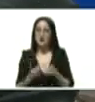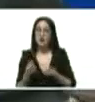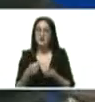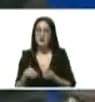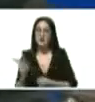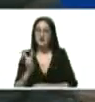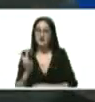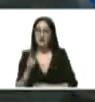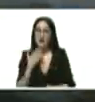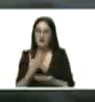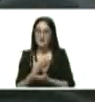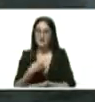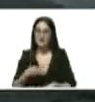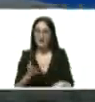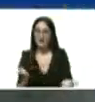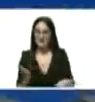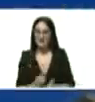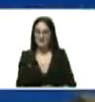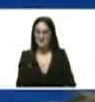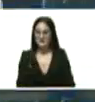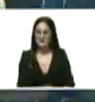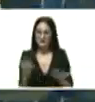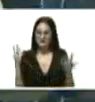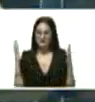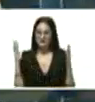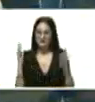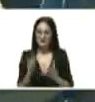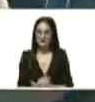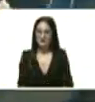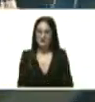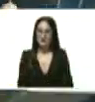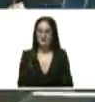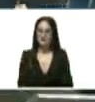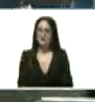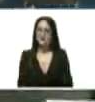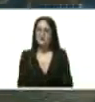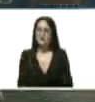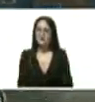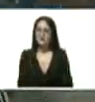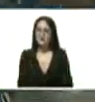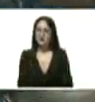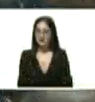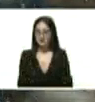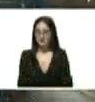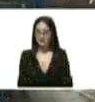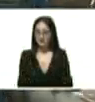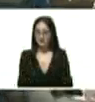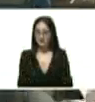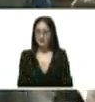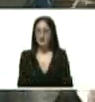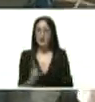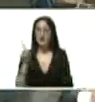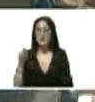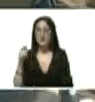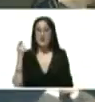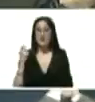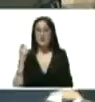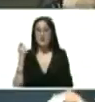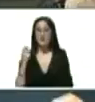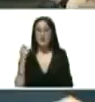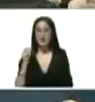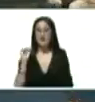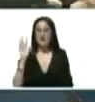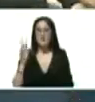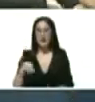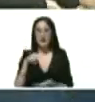país. Gracias, presidente. Bueno, gracias al presidente de FEDINDUSTRIA y además diputado de la Asamblea